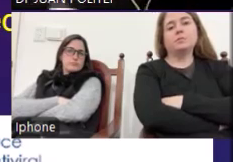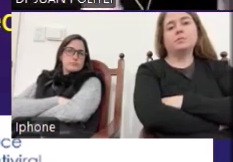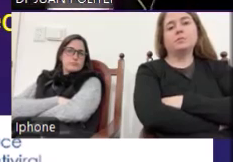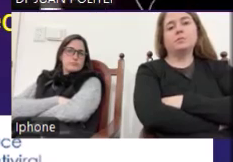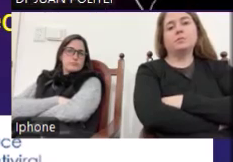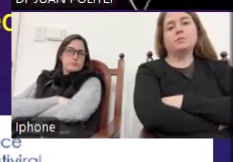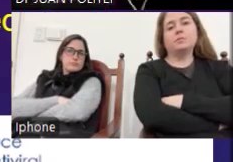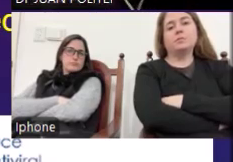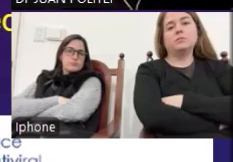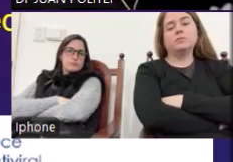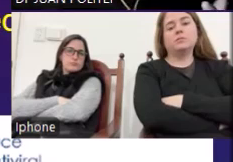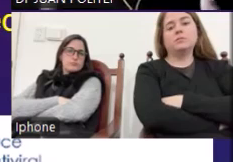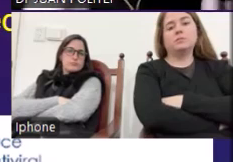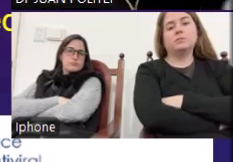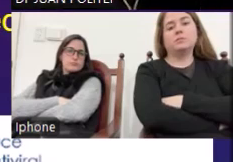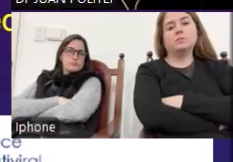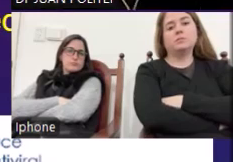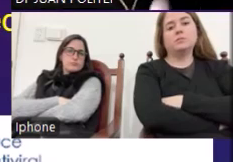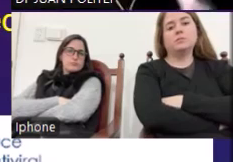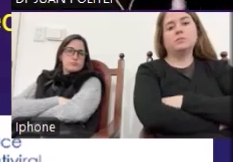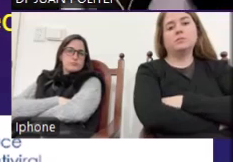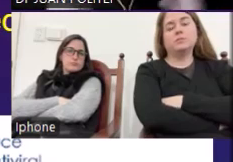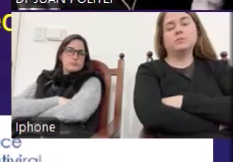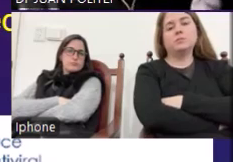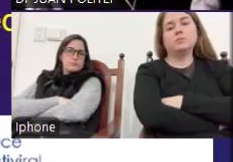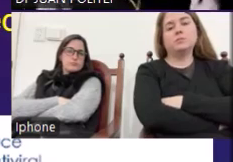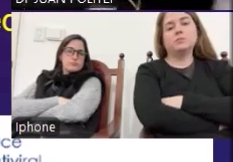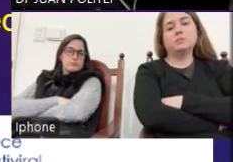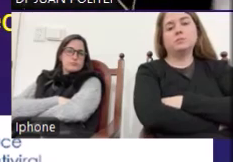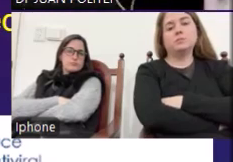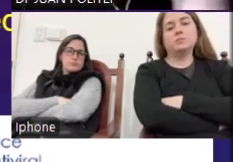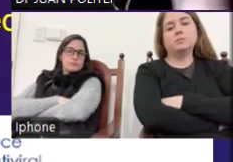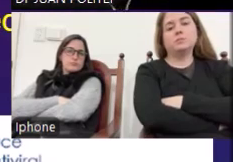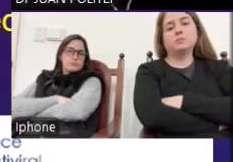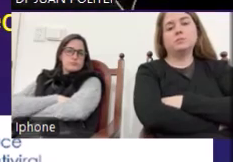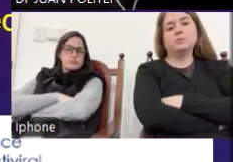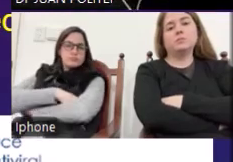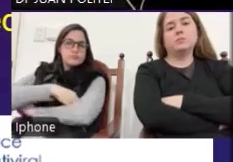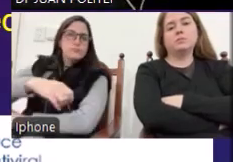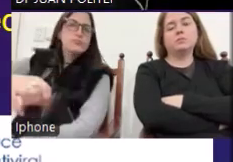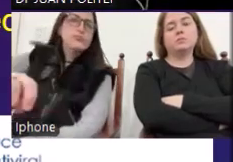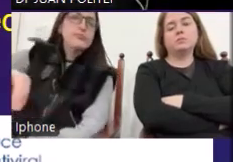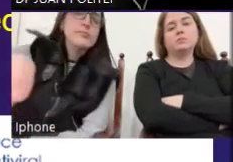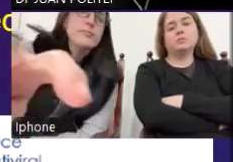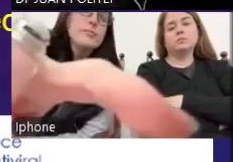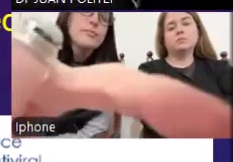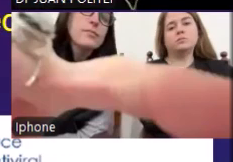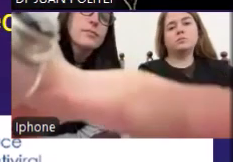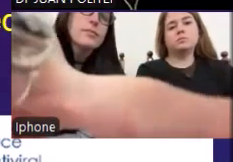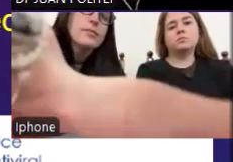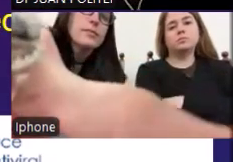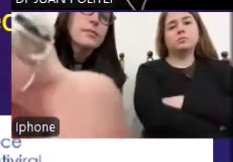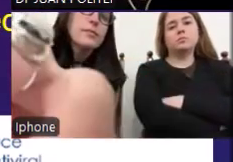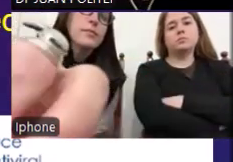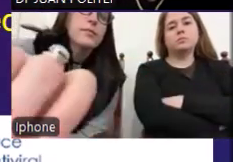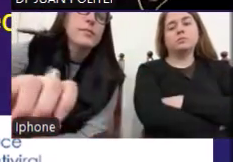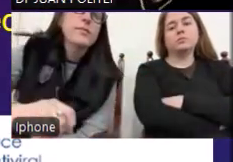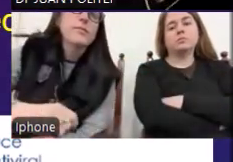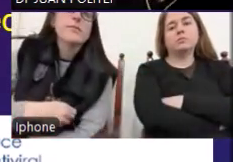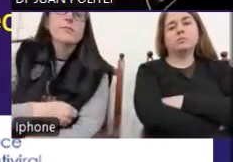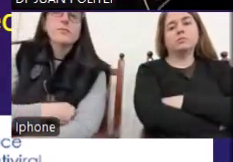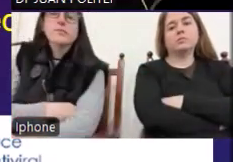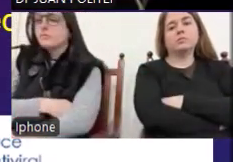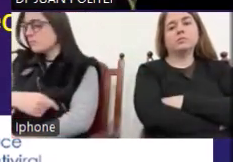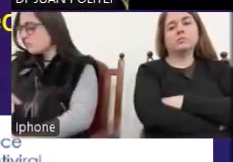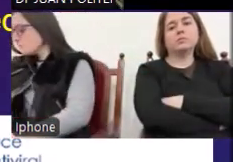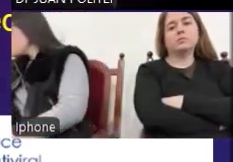génica, perdonen que está en inglés, pero lo que quiero es mostrar el dibujito más que lo que hay para leer. La primera terapia génica, el